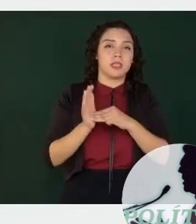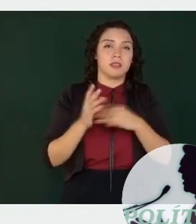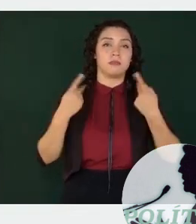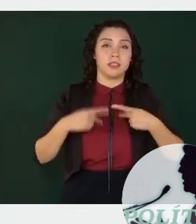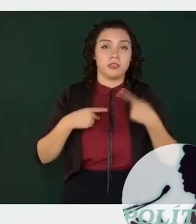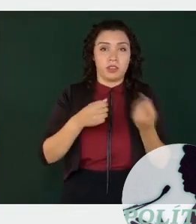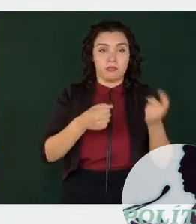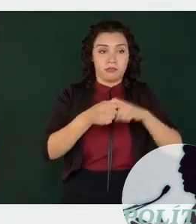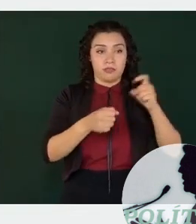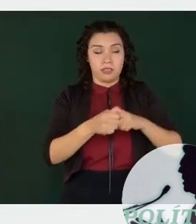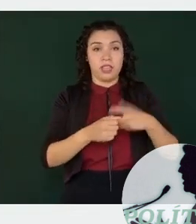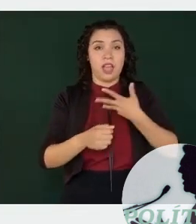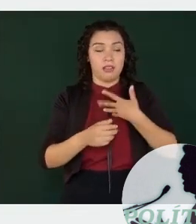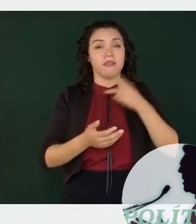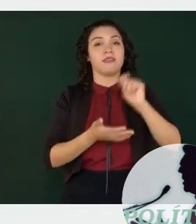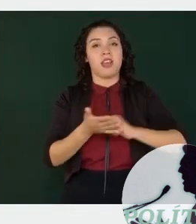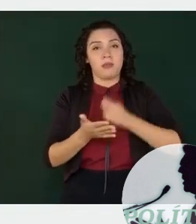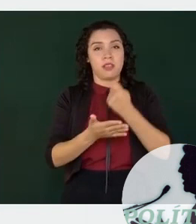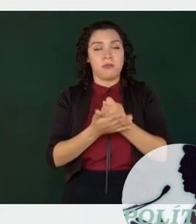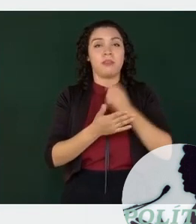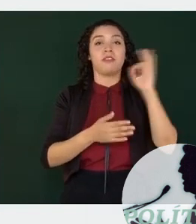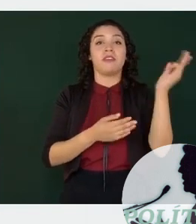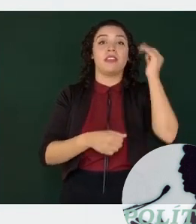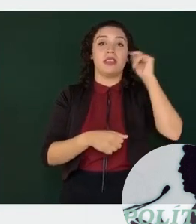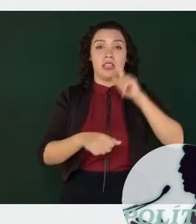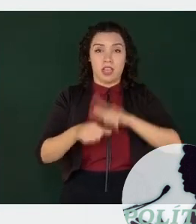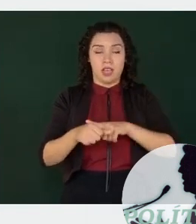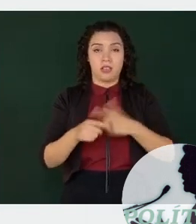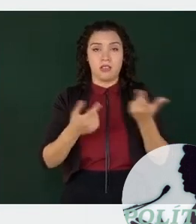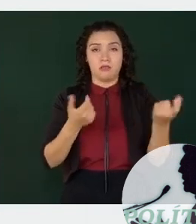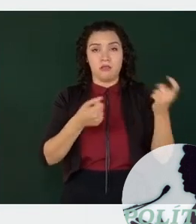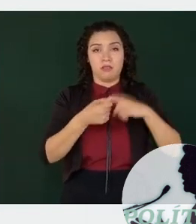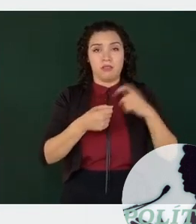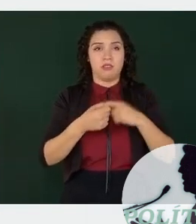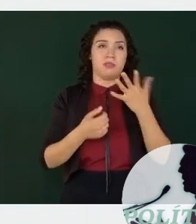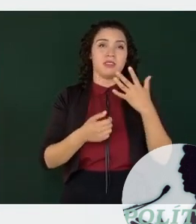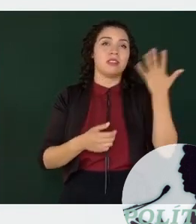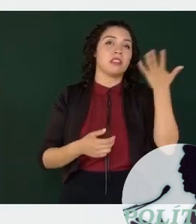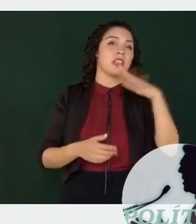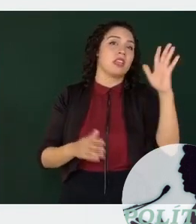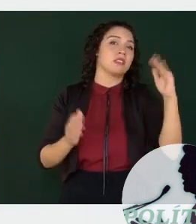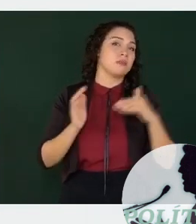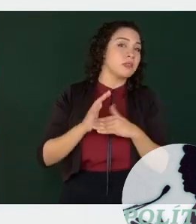las fuerzas federales en Tamaulipas son de alrededor de 10,000